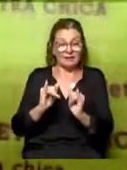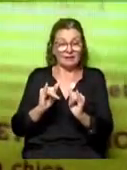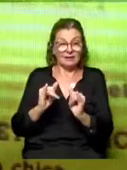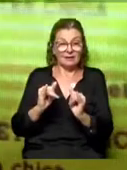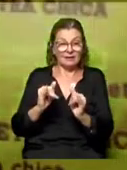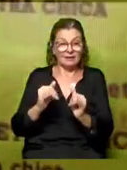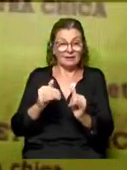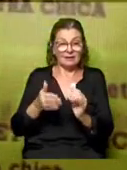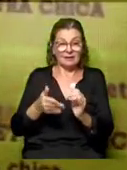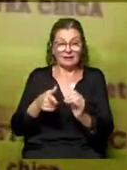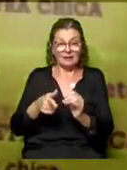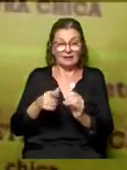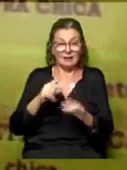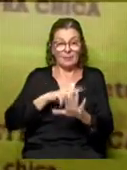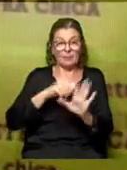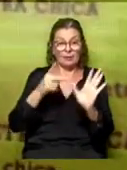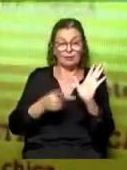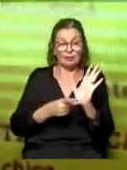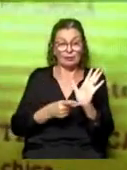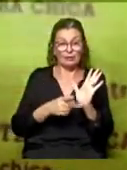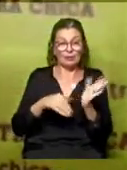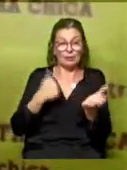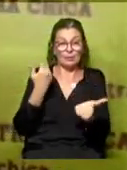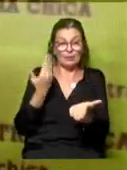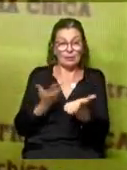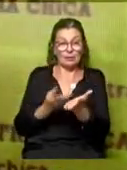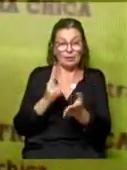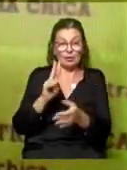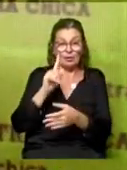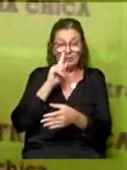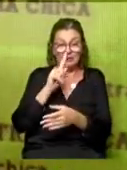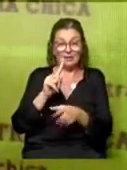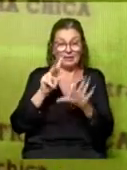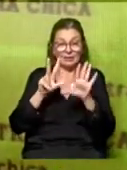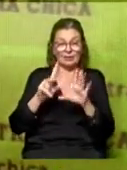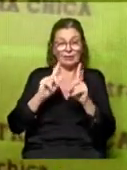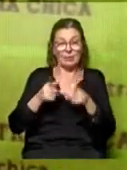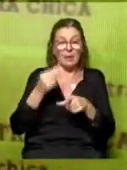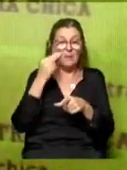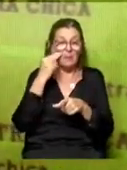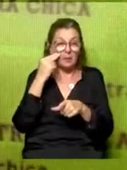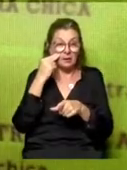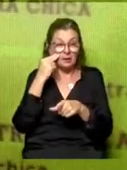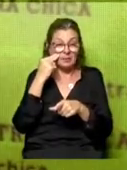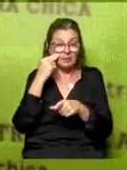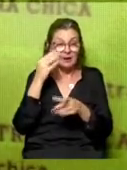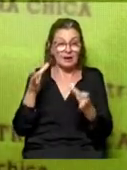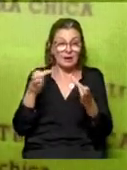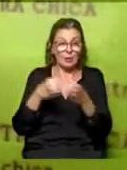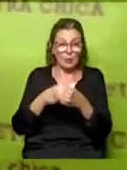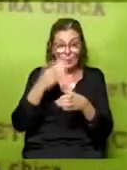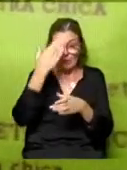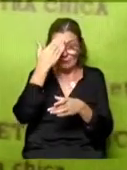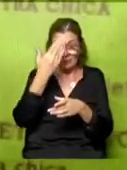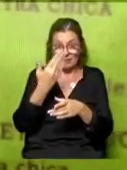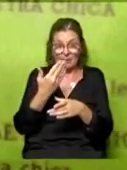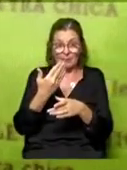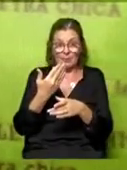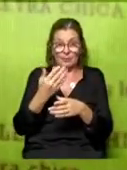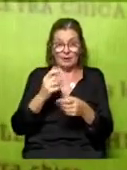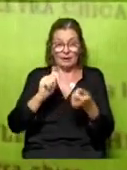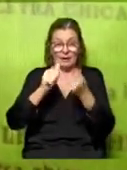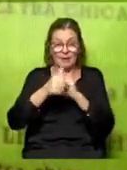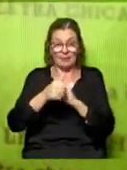viabilidad del país. Este proyecto fue presentado en 2018, también tuvimos problemas en nuestra fuerza política porque reformar el